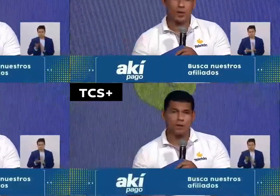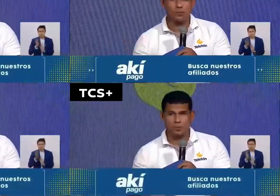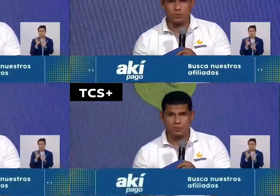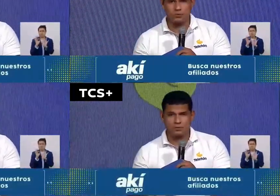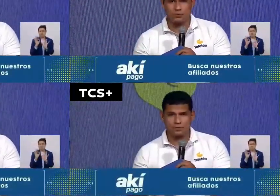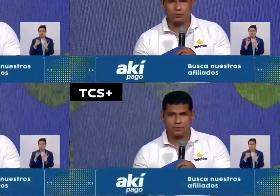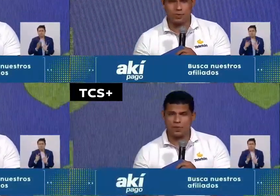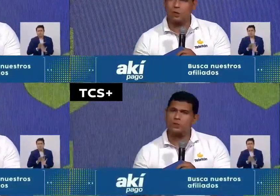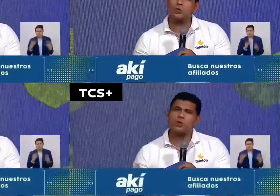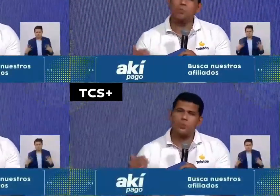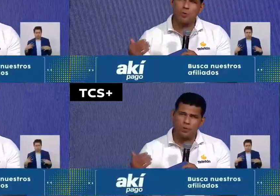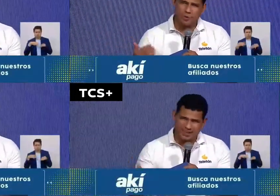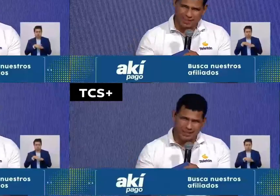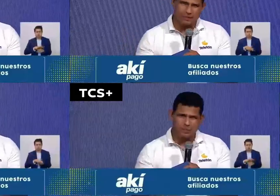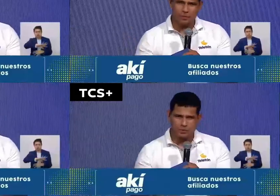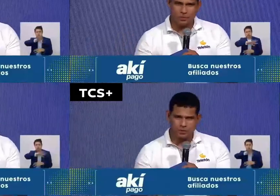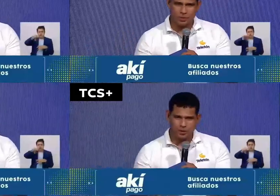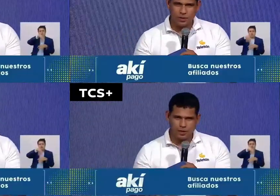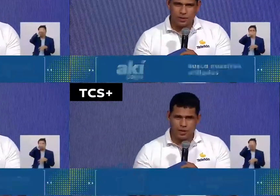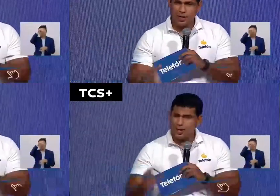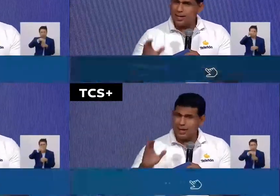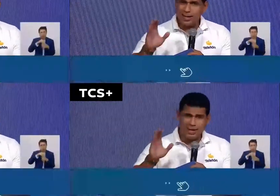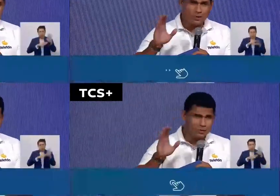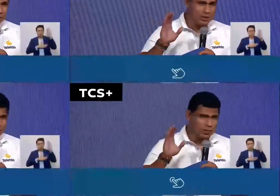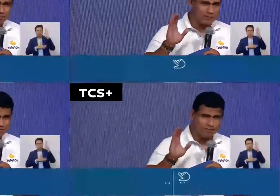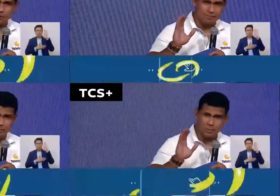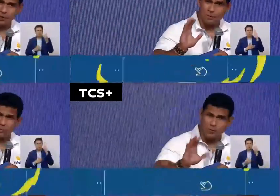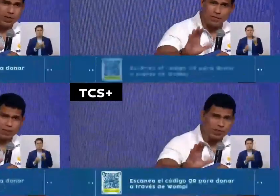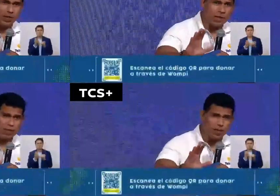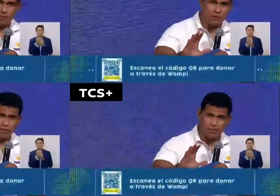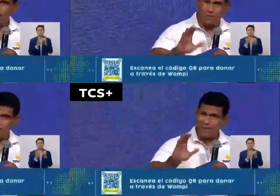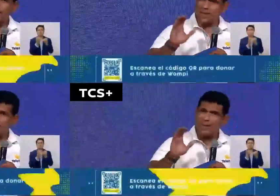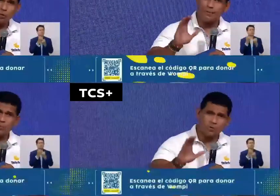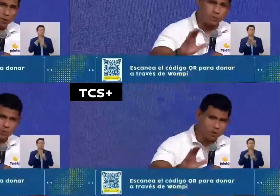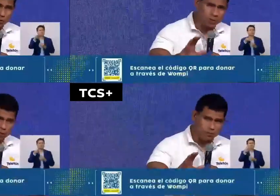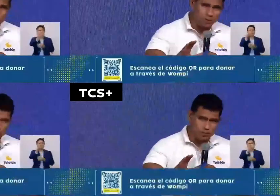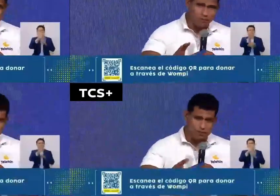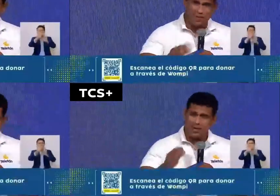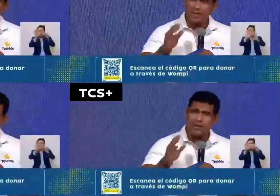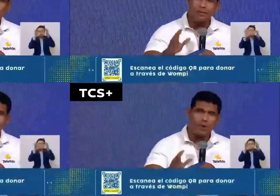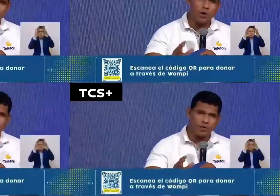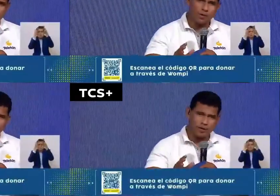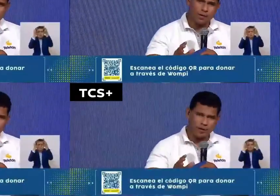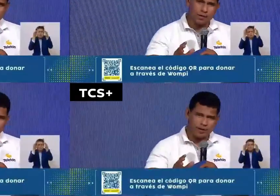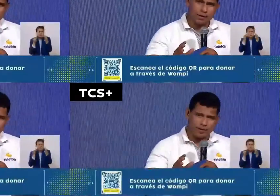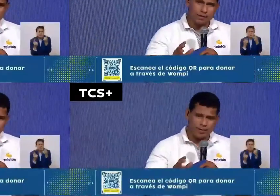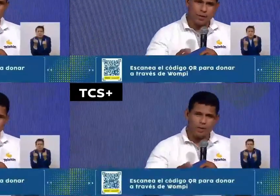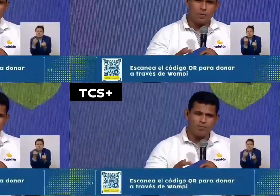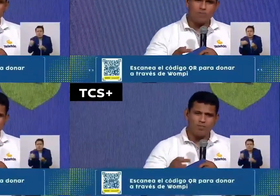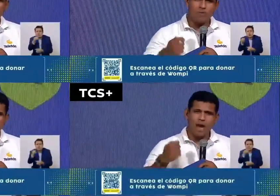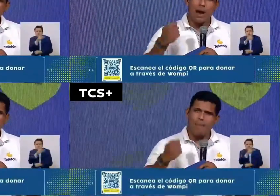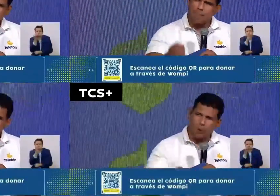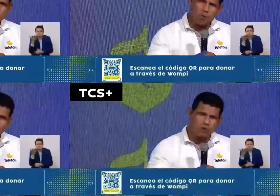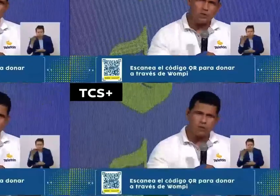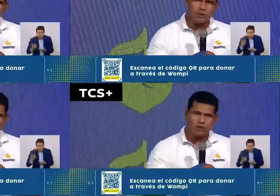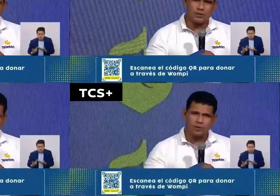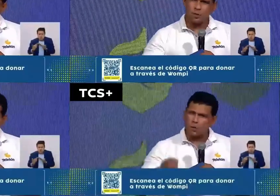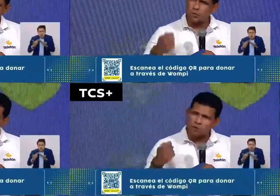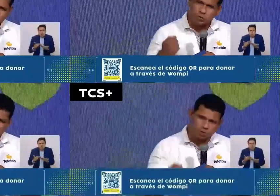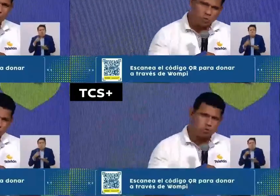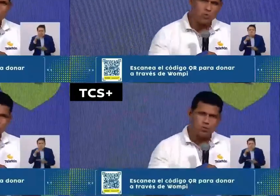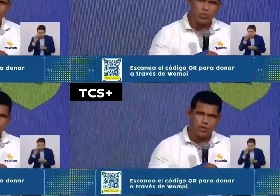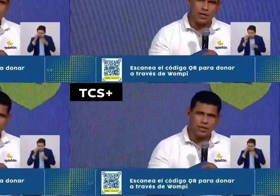nos involucremos, que nos comprometamos. Elija la causa que usted quiera, la que le motive, la que le mueva, pero